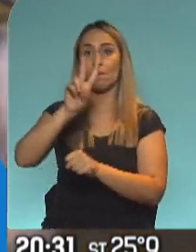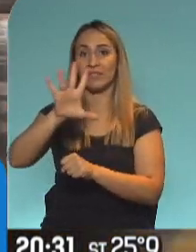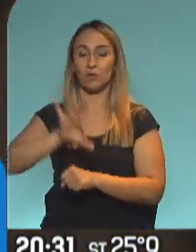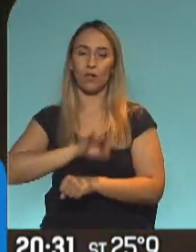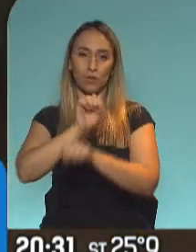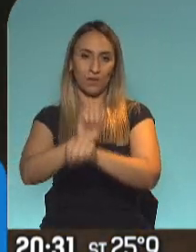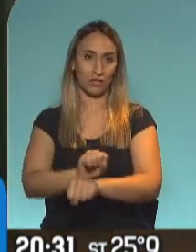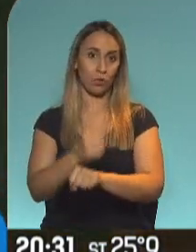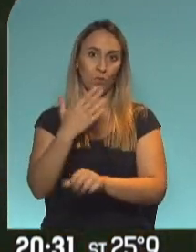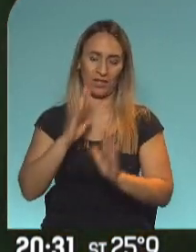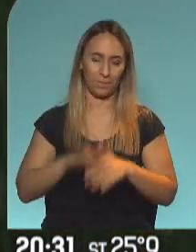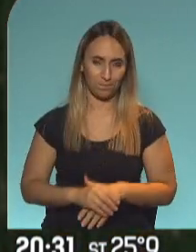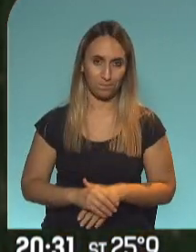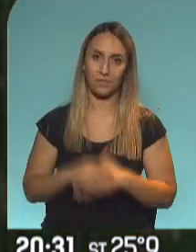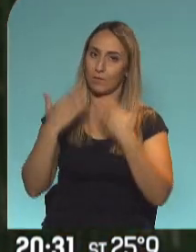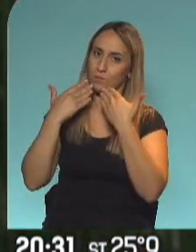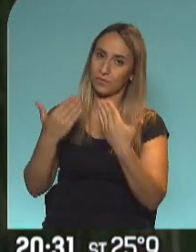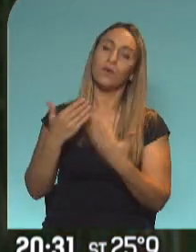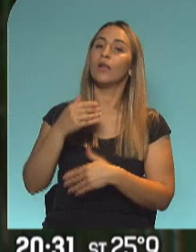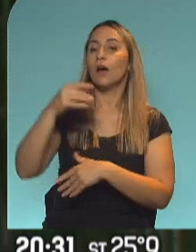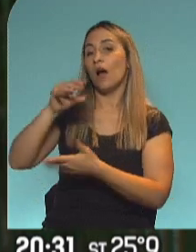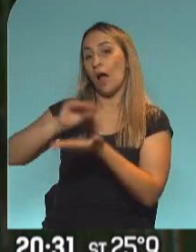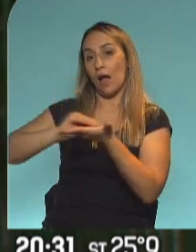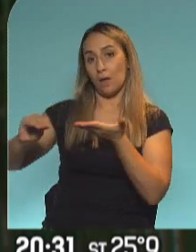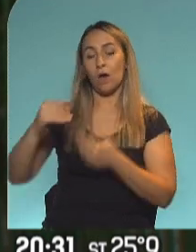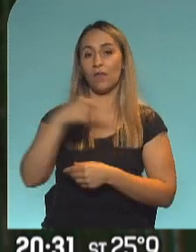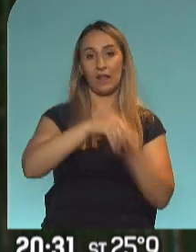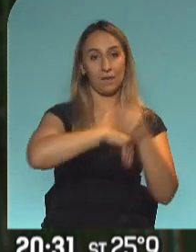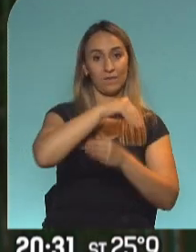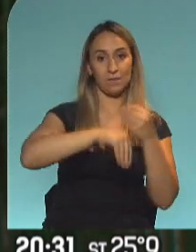doctor. Gracias. El doctor Gabriel Becker, justamente abogado de la familia damnificada.